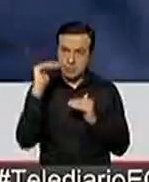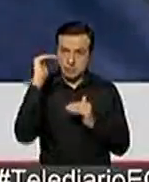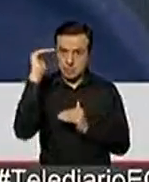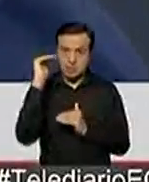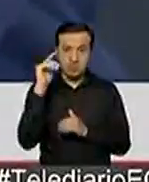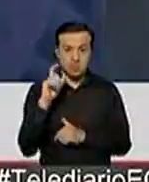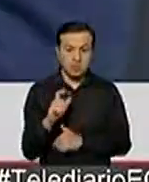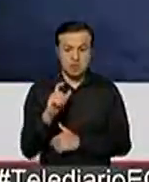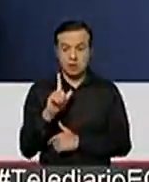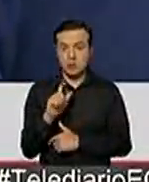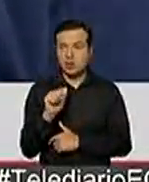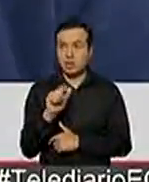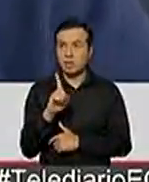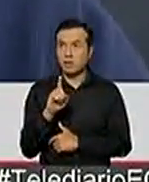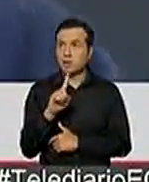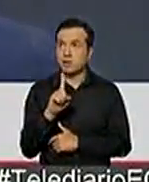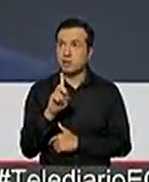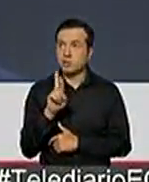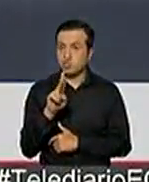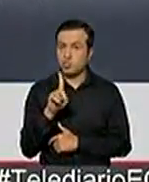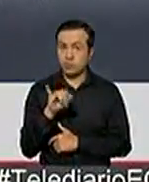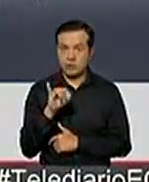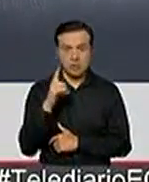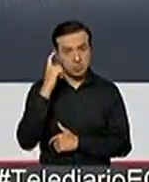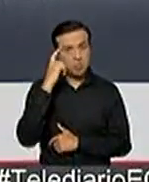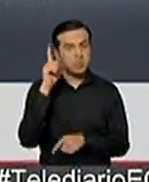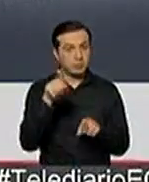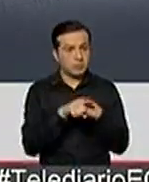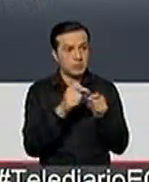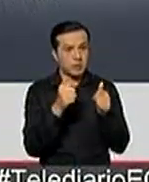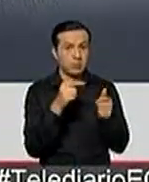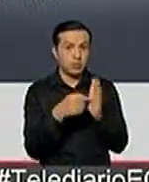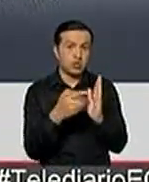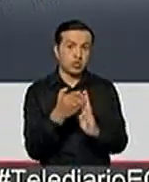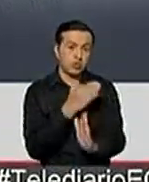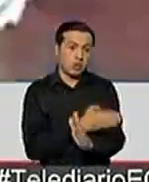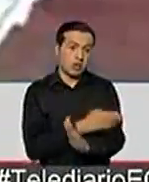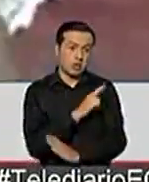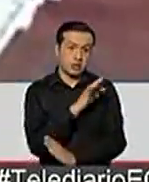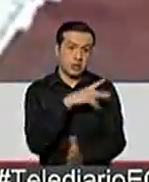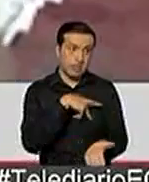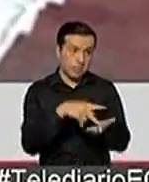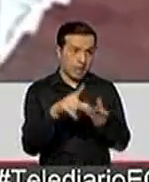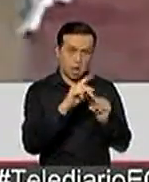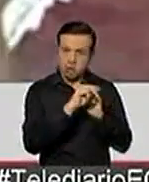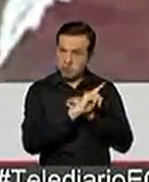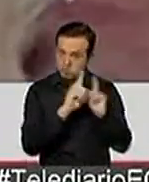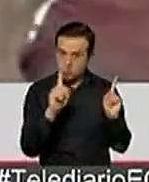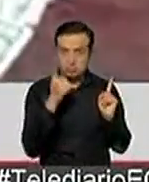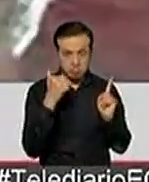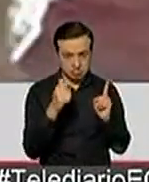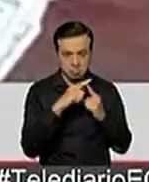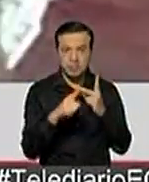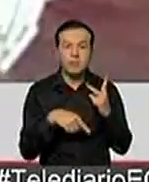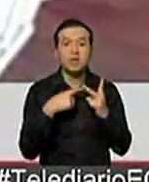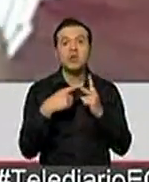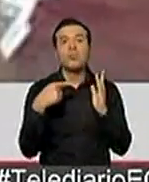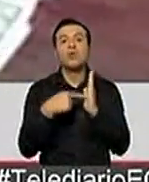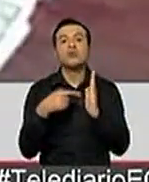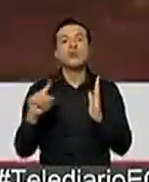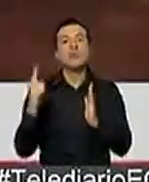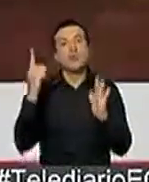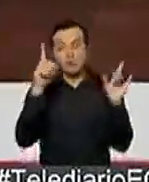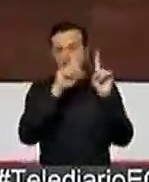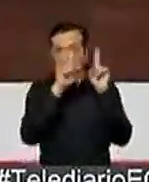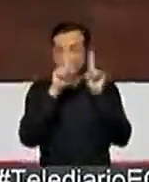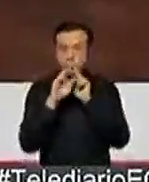analista Osvaldo Landazuri manifestó que es positiva la eliminación del anticipo del impuesto a la renta y la aplicación del impuesto único para las